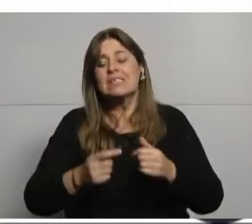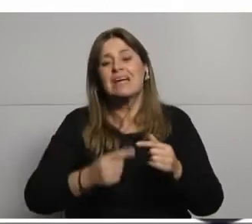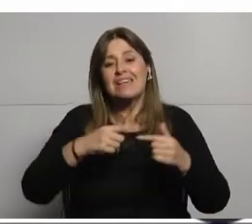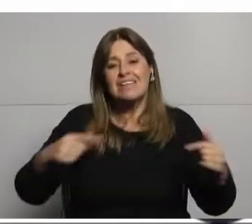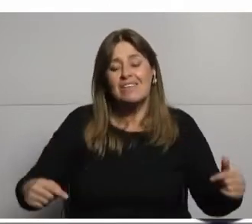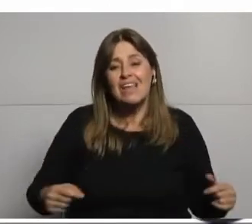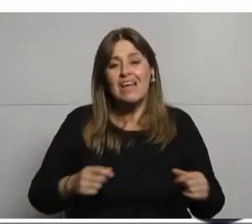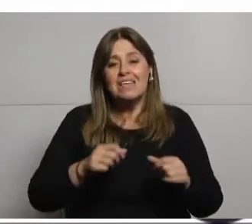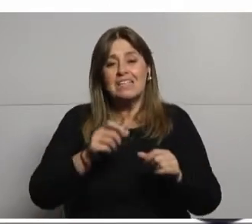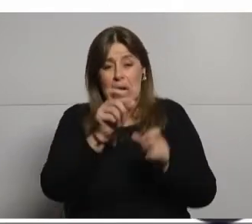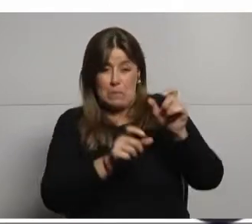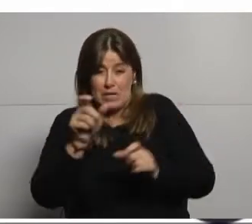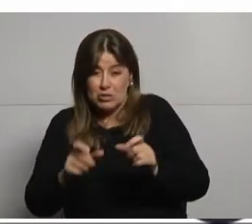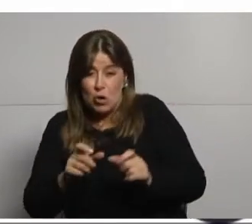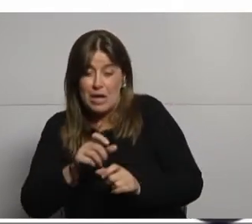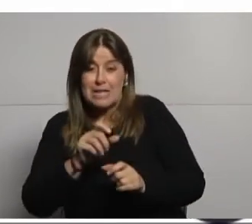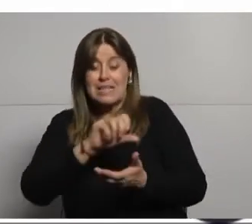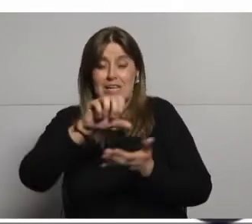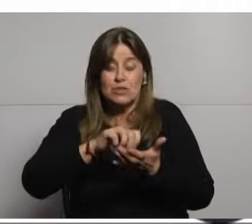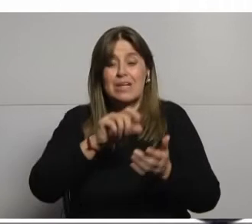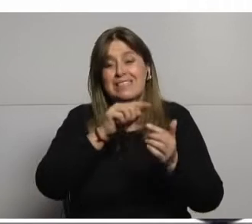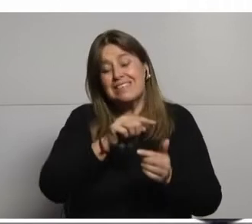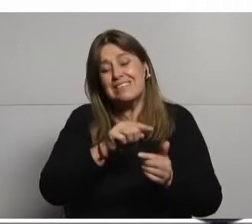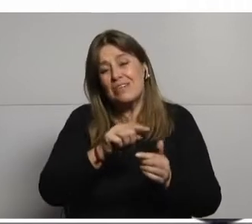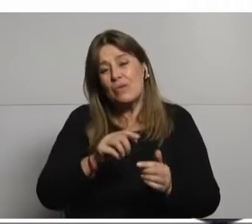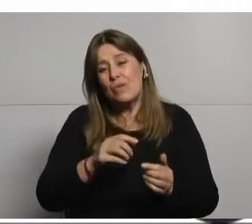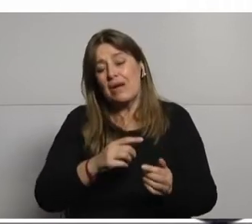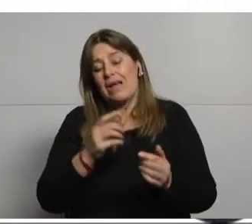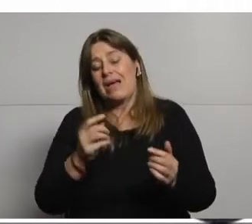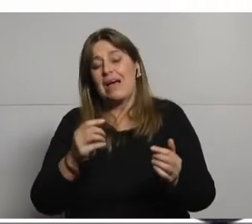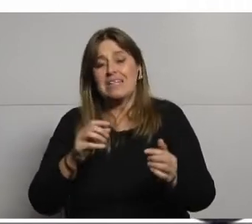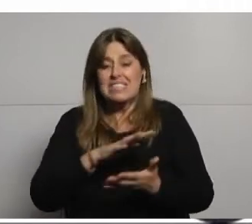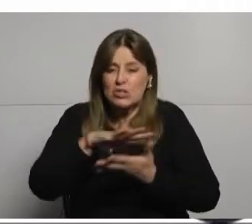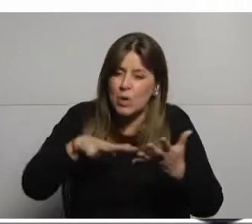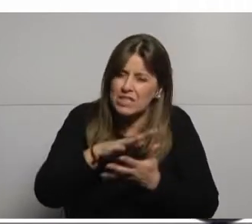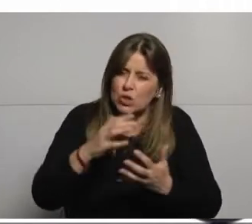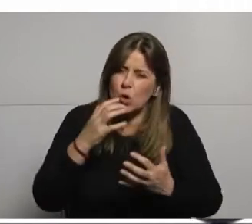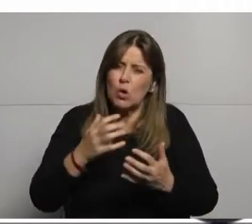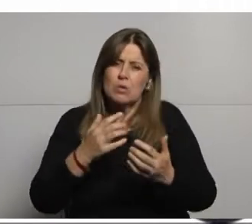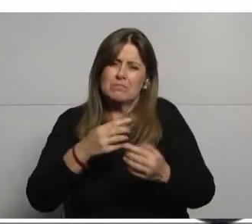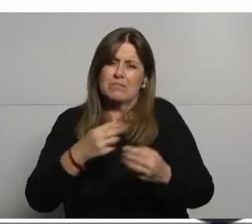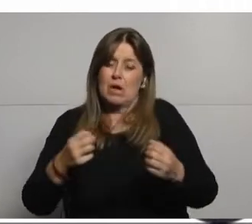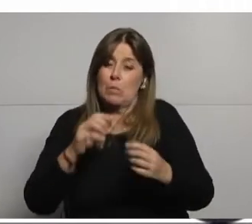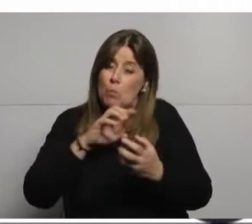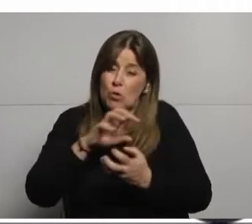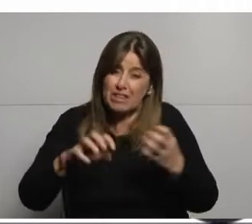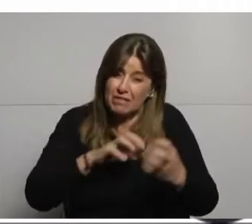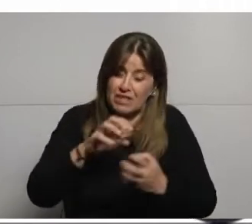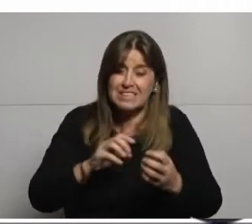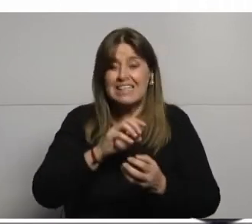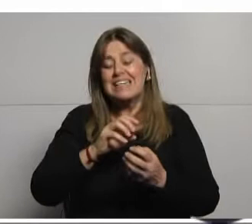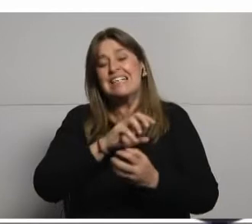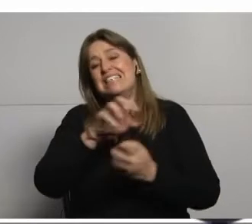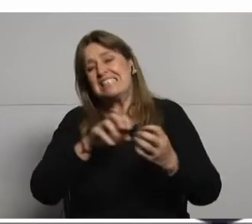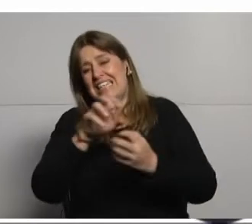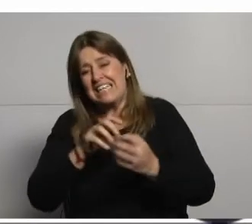en el rol del control, es decir, porque de vuelta, esta es una situación excepcional, es compleja, pero de las crisis se sale o muy parecido a